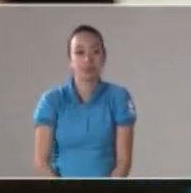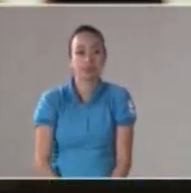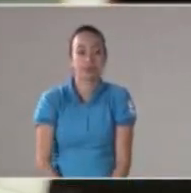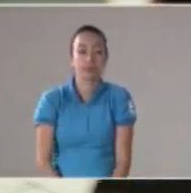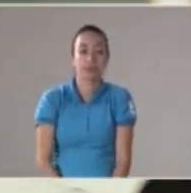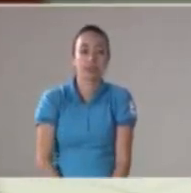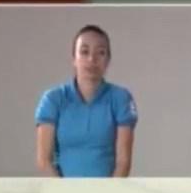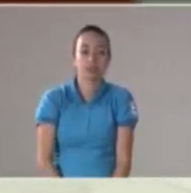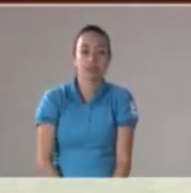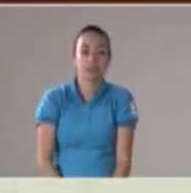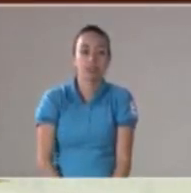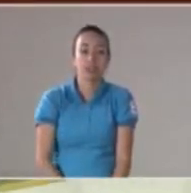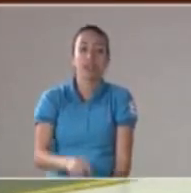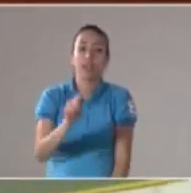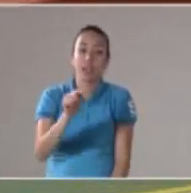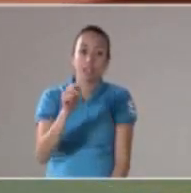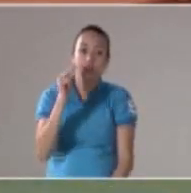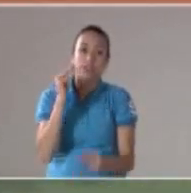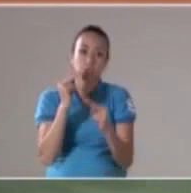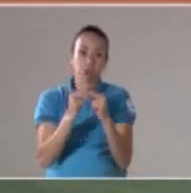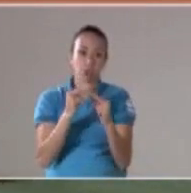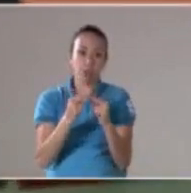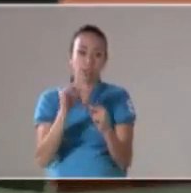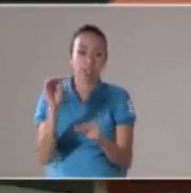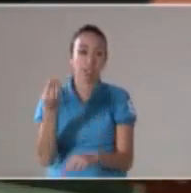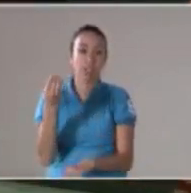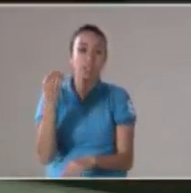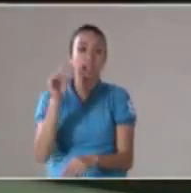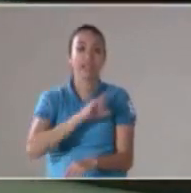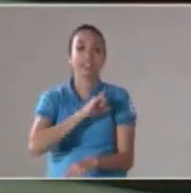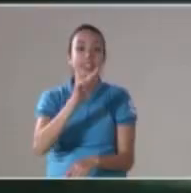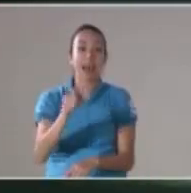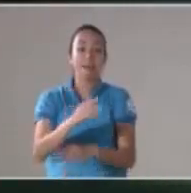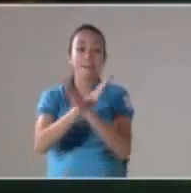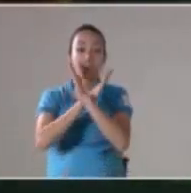Ese es un nombre que no se puede pronunciar. Y ese es un nombre protegido.